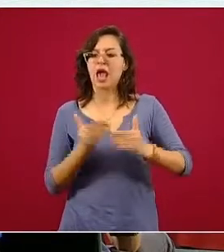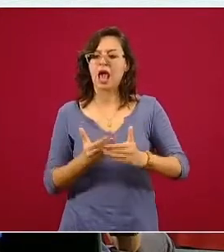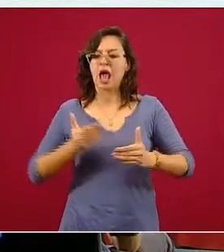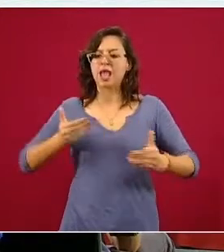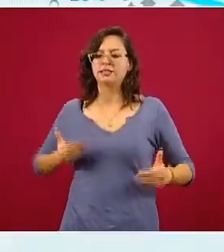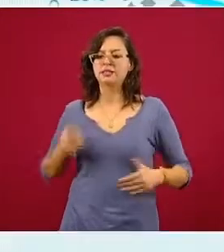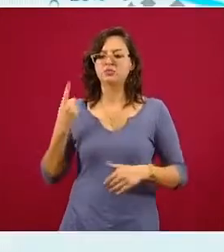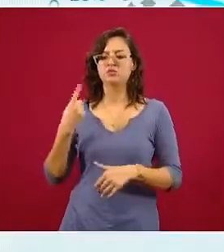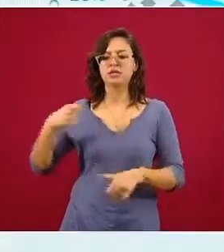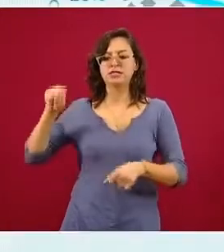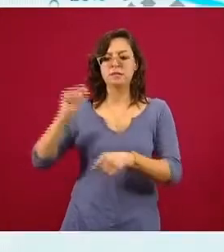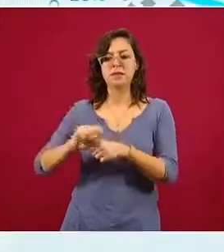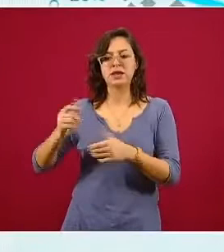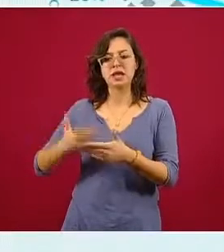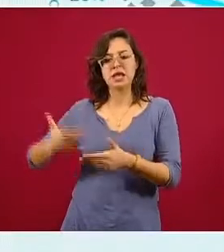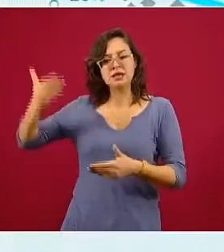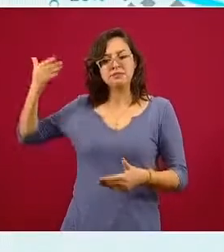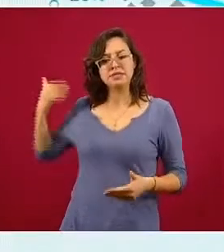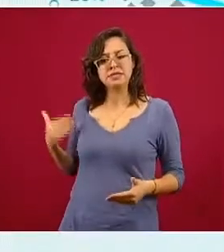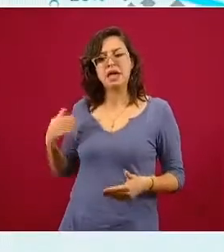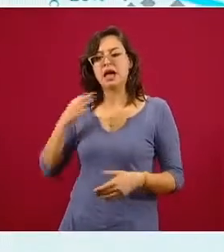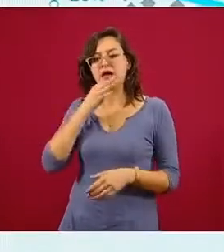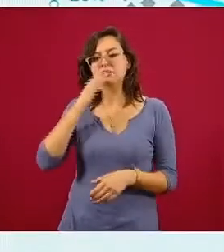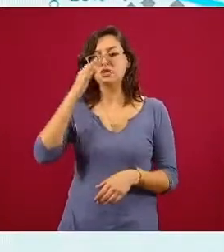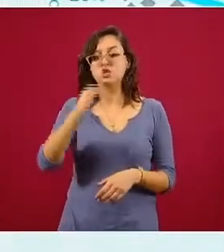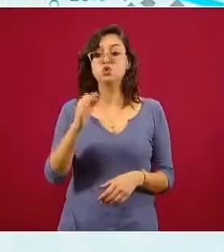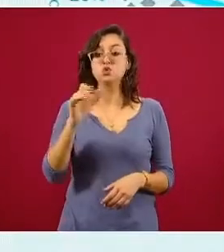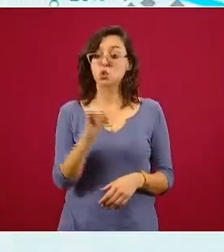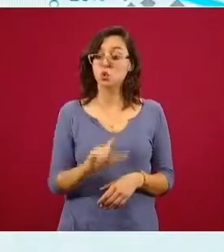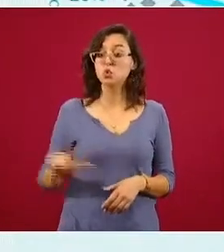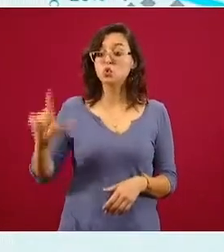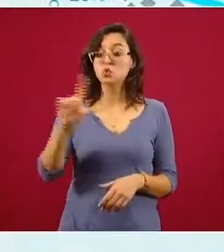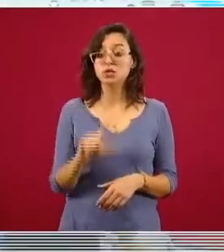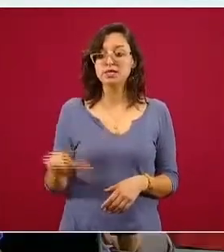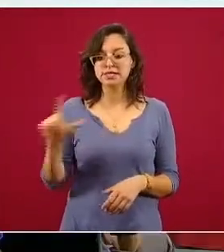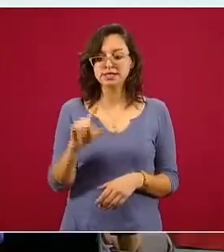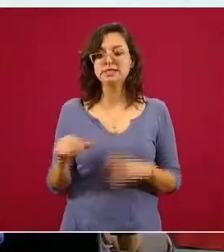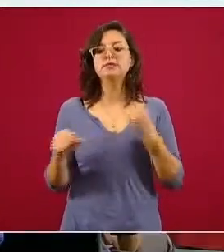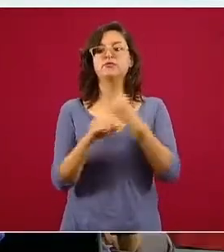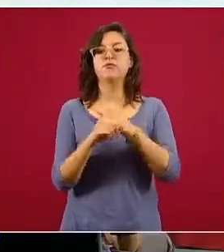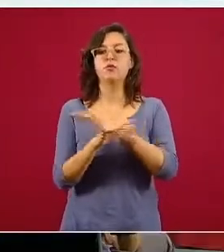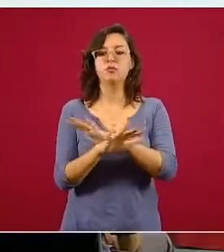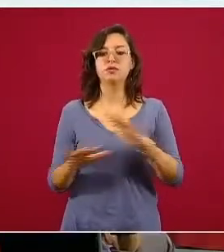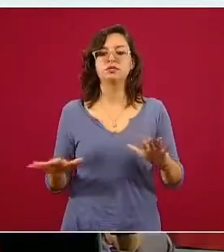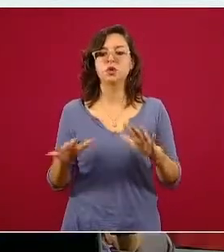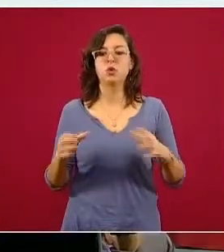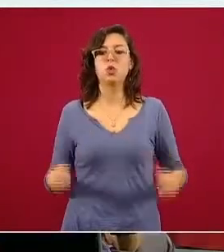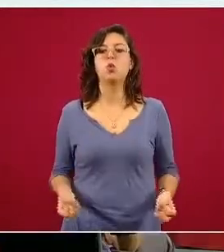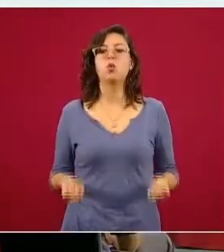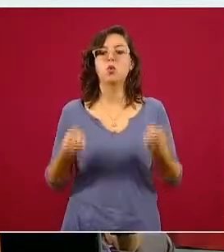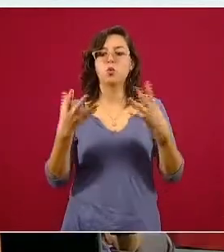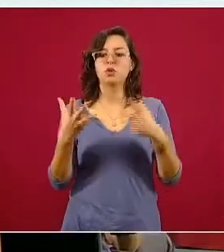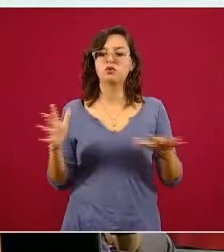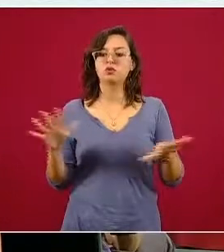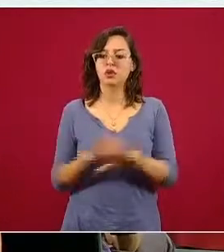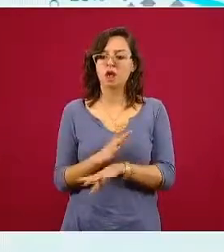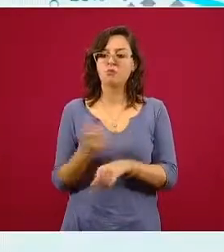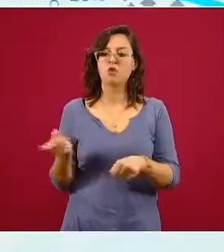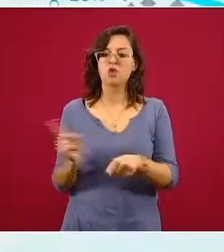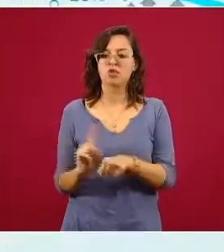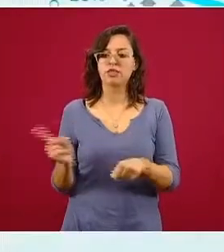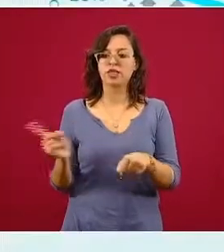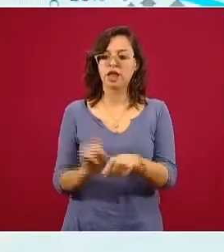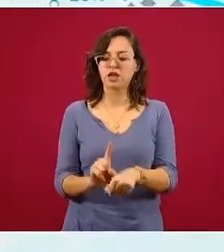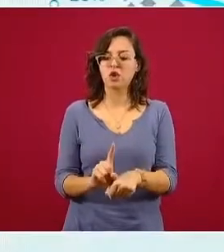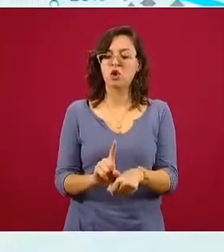desde la semana pasada que precisamente los días lunes íbamos a actualizar el porcentaje de cambio diario, tanto